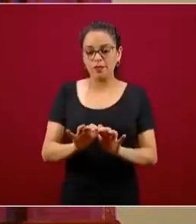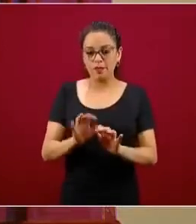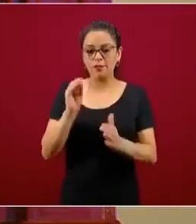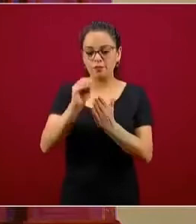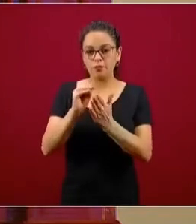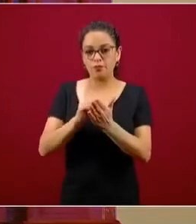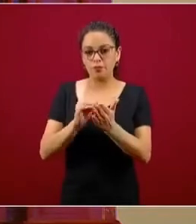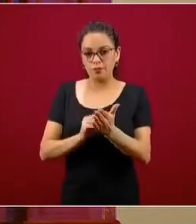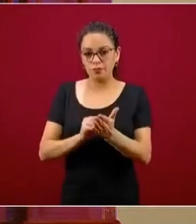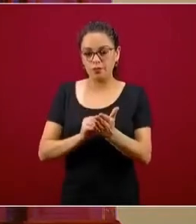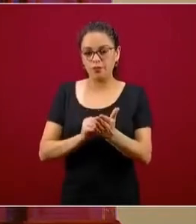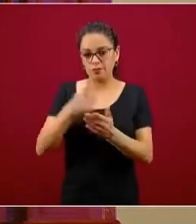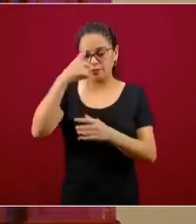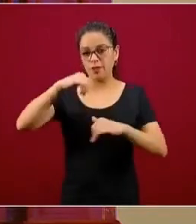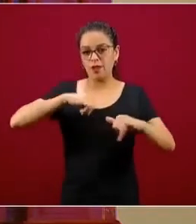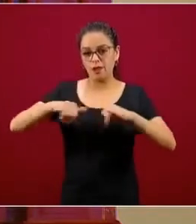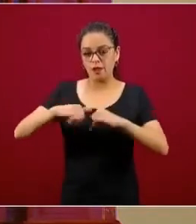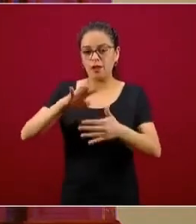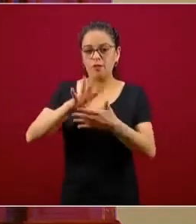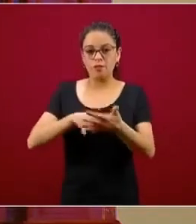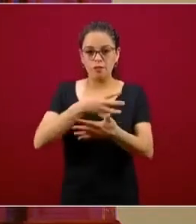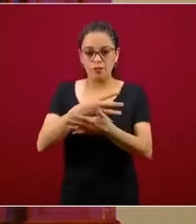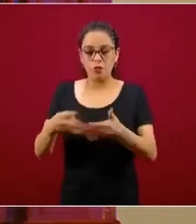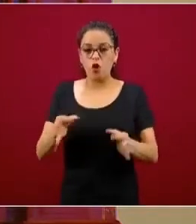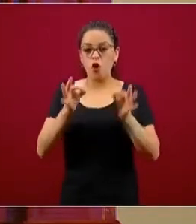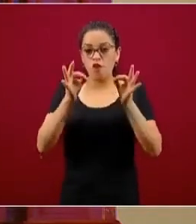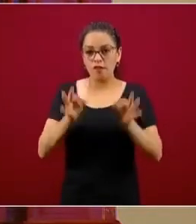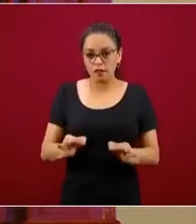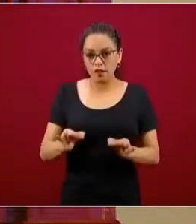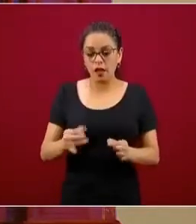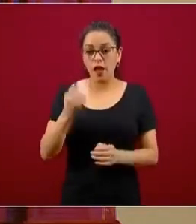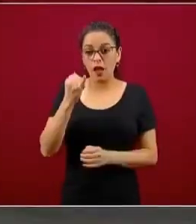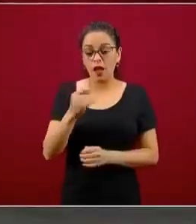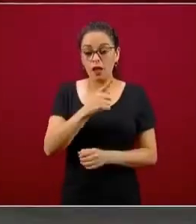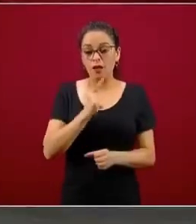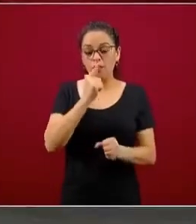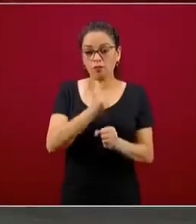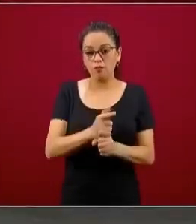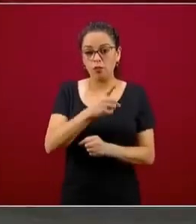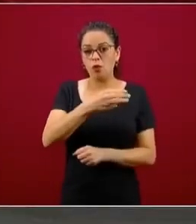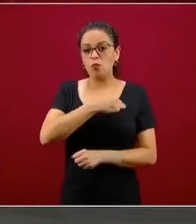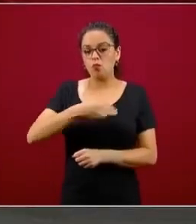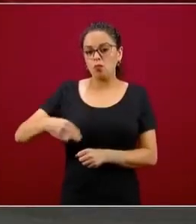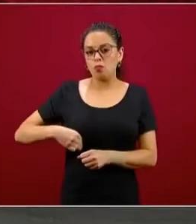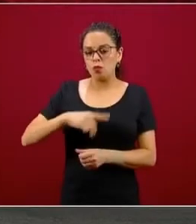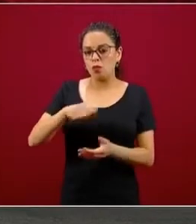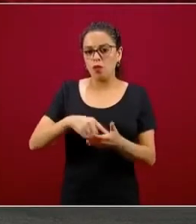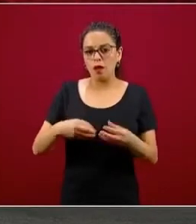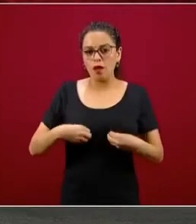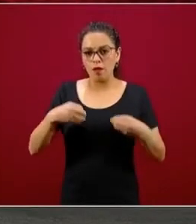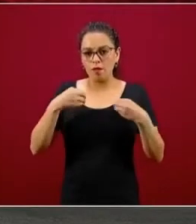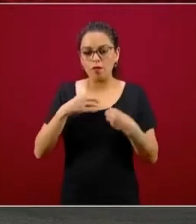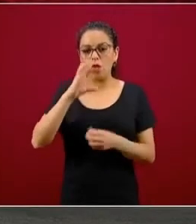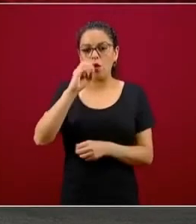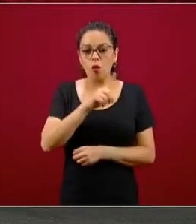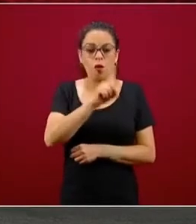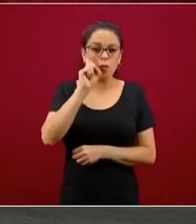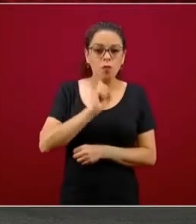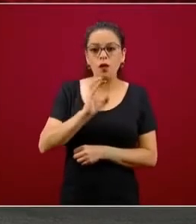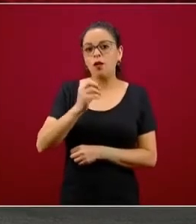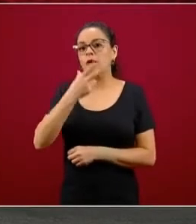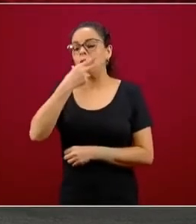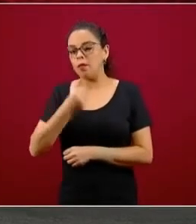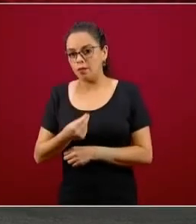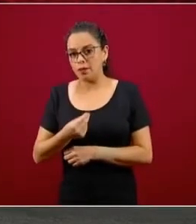oficial, inclusive haciendo las distribuciones por sexo o por municipio de residencia, y entonces poder aportar esta información. Hay